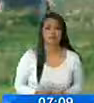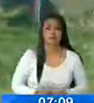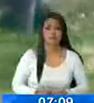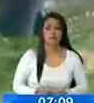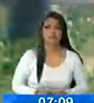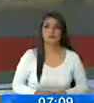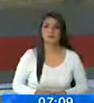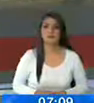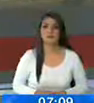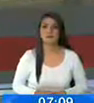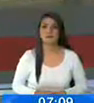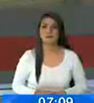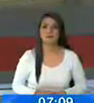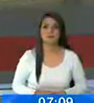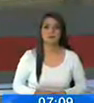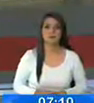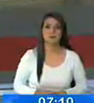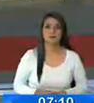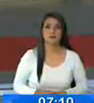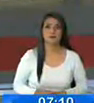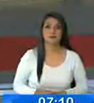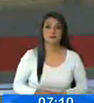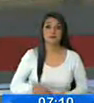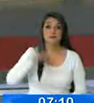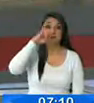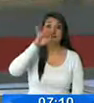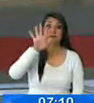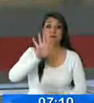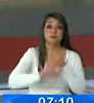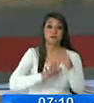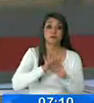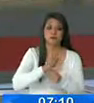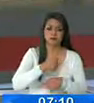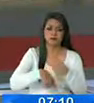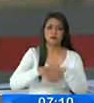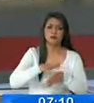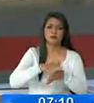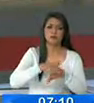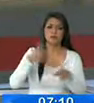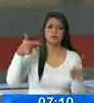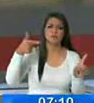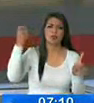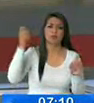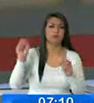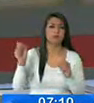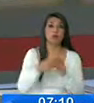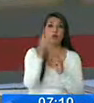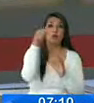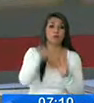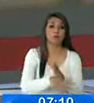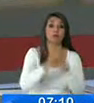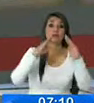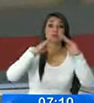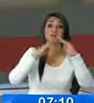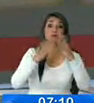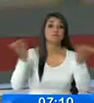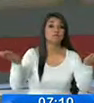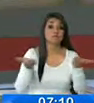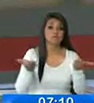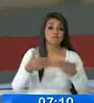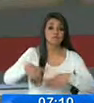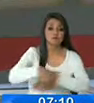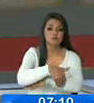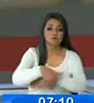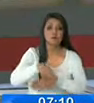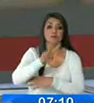Escobar. Un menor de 5 años de edad resultó herido por una bala perdida que ingresó hasta su domicilio situado en las